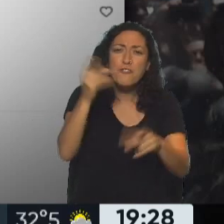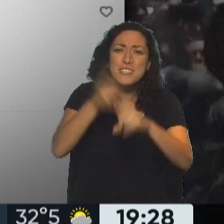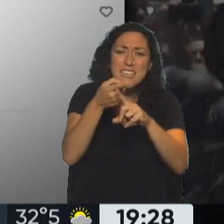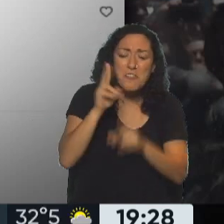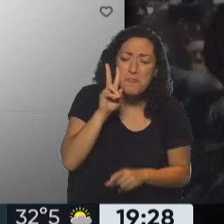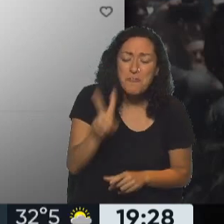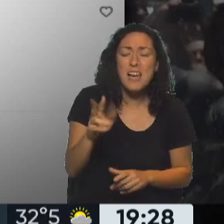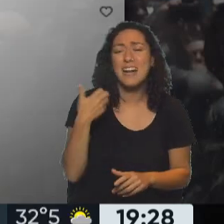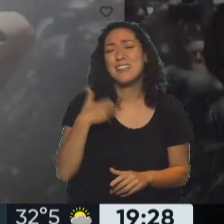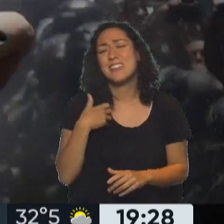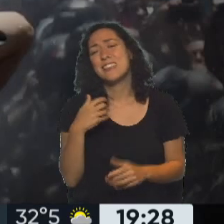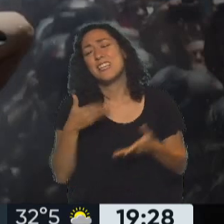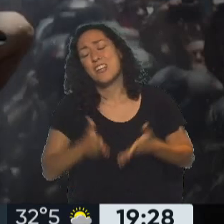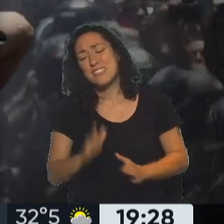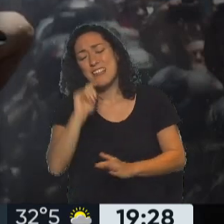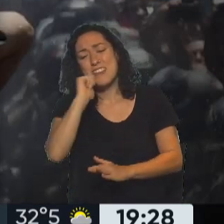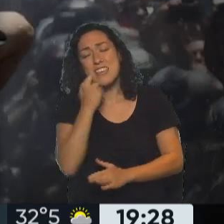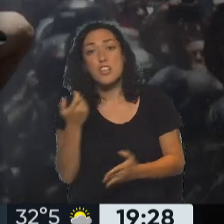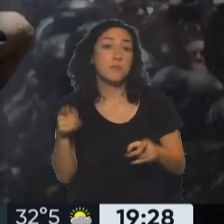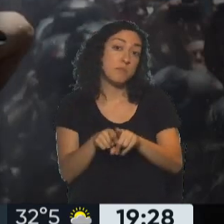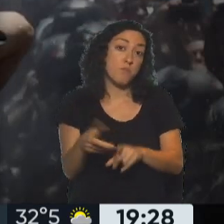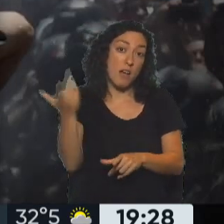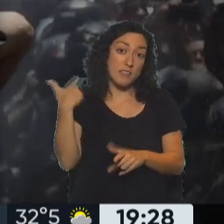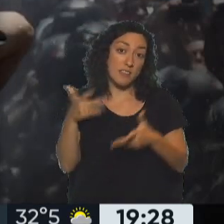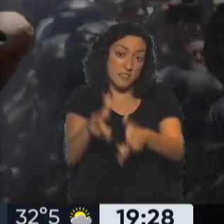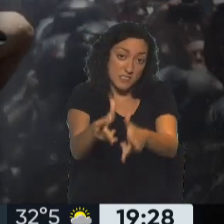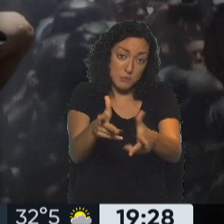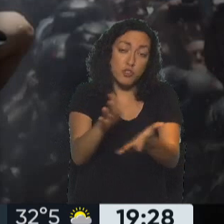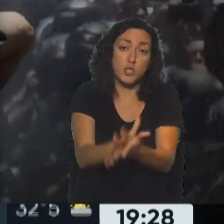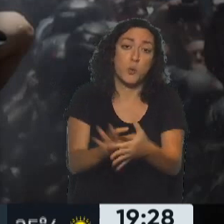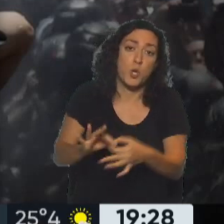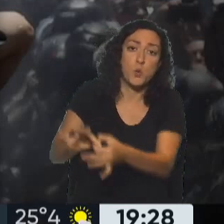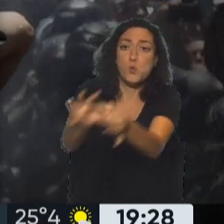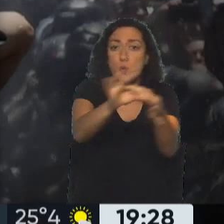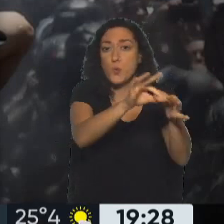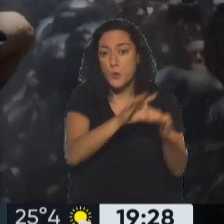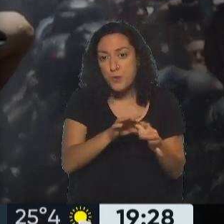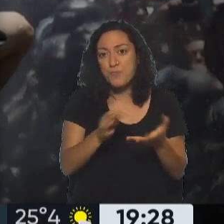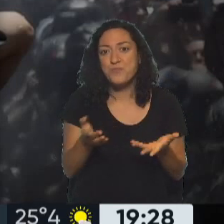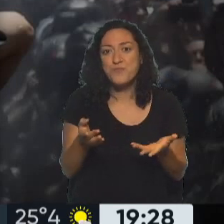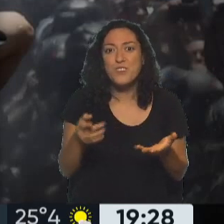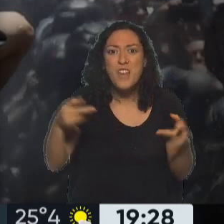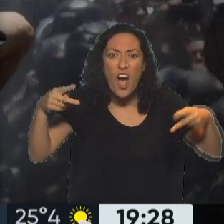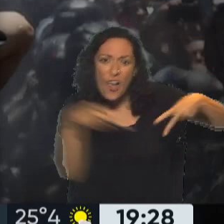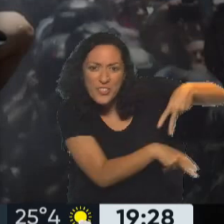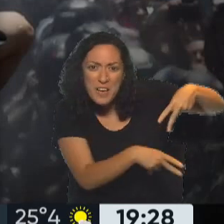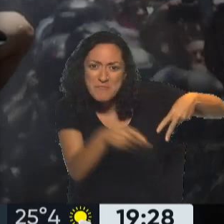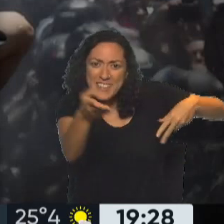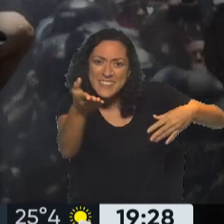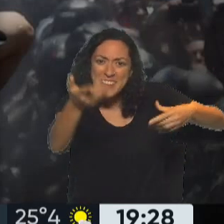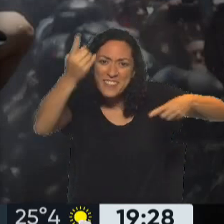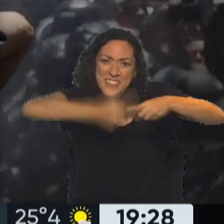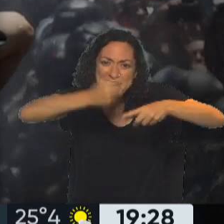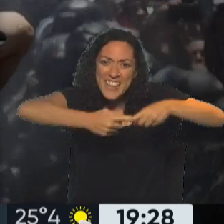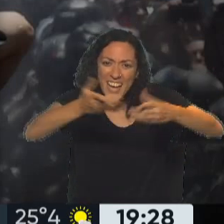Qué lindo es ser argentino. Que eso que hablábamos antes, ¿viste, Horacio? De la unidad, de la unión. Y acá mirá a Otamendi festejando. Mirá qué es esta